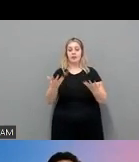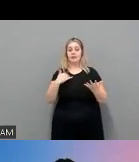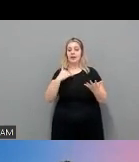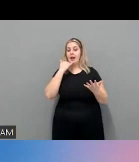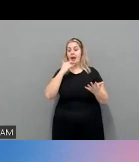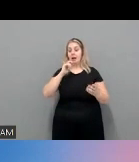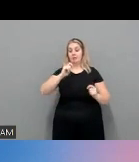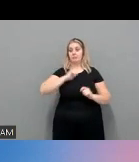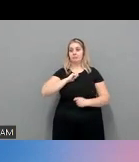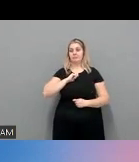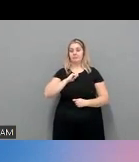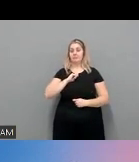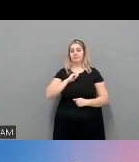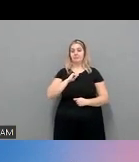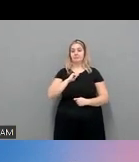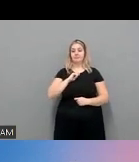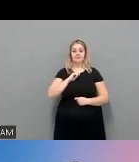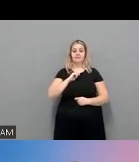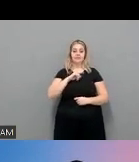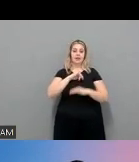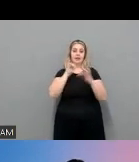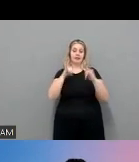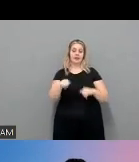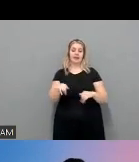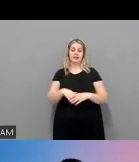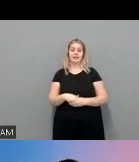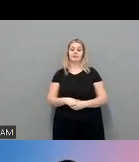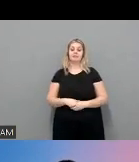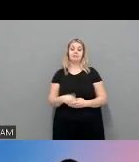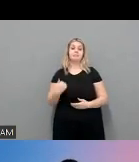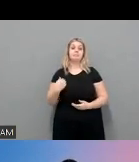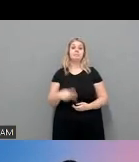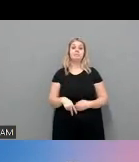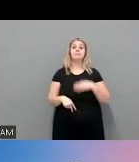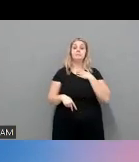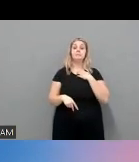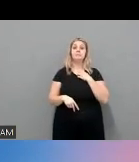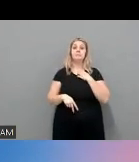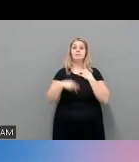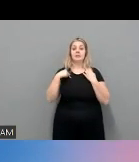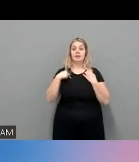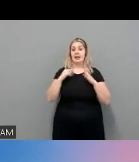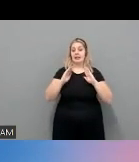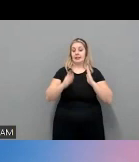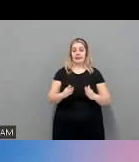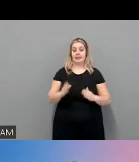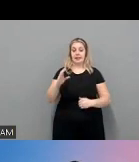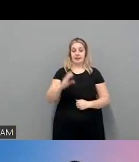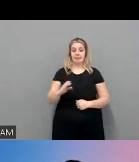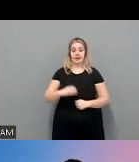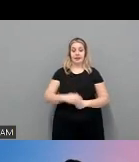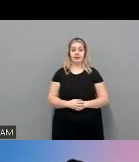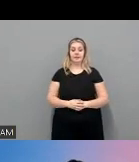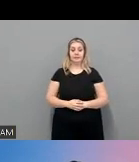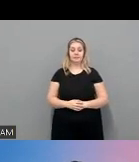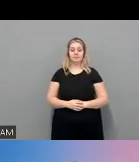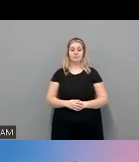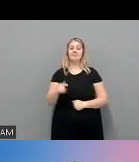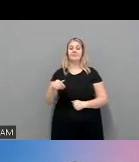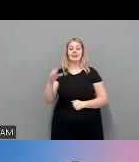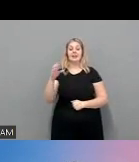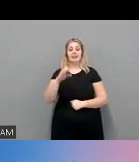mí me hace enormemente feliz. En general, es una disciplina, como bien decía. Esta